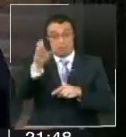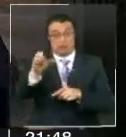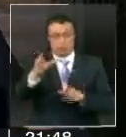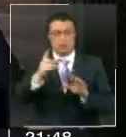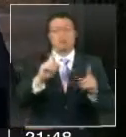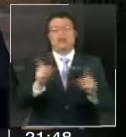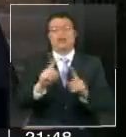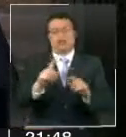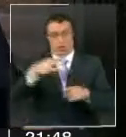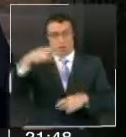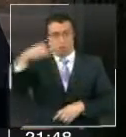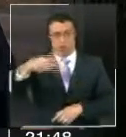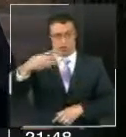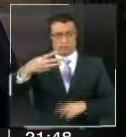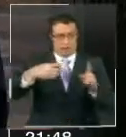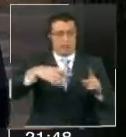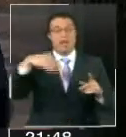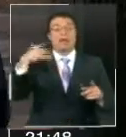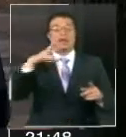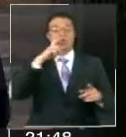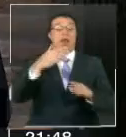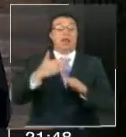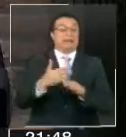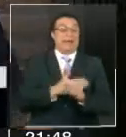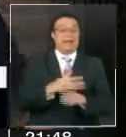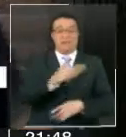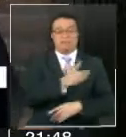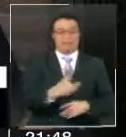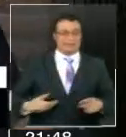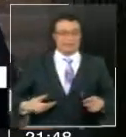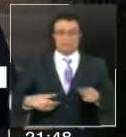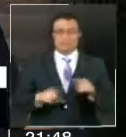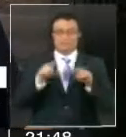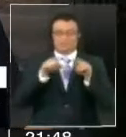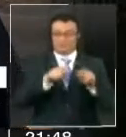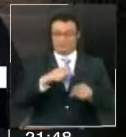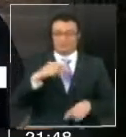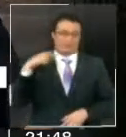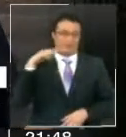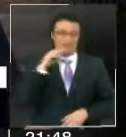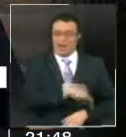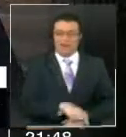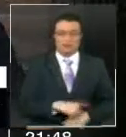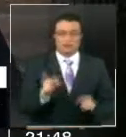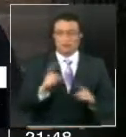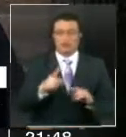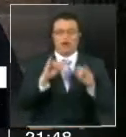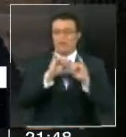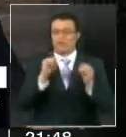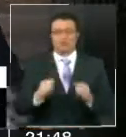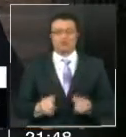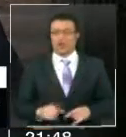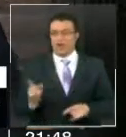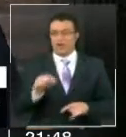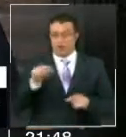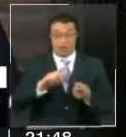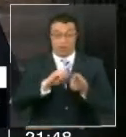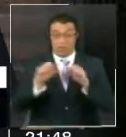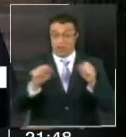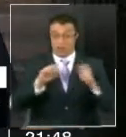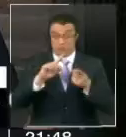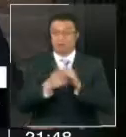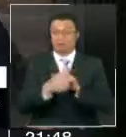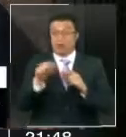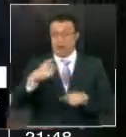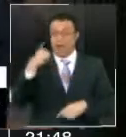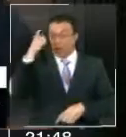decir, no, miren, las municipales son las primarias de las presidenciales, eso es falso. No funciona, y menos ahora que cambió la política. Acuérdense